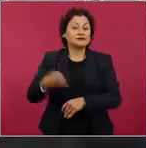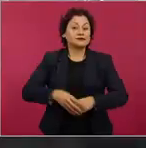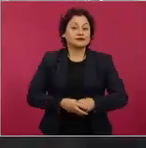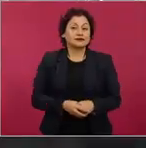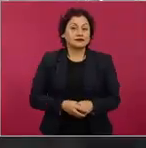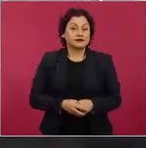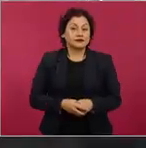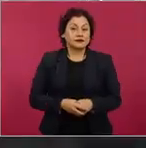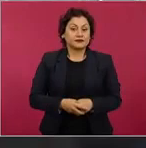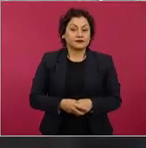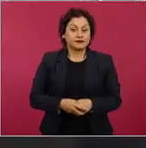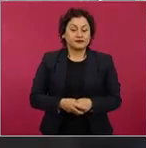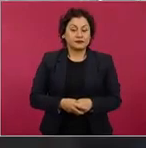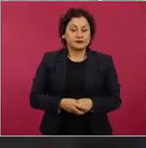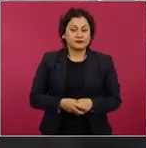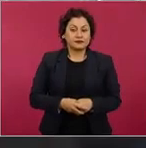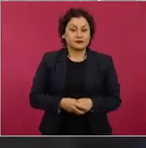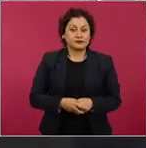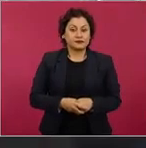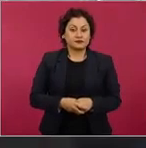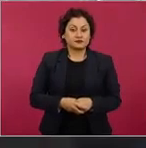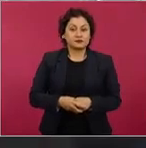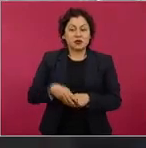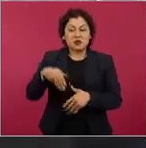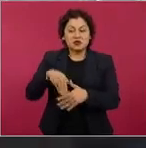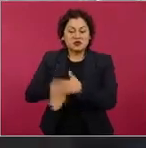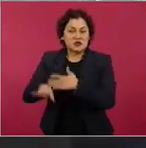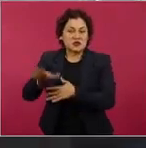entrar a ese terreno.